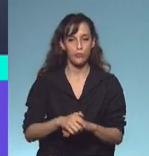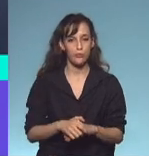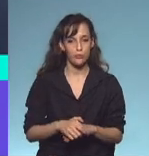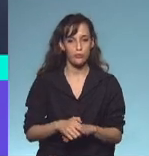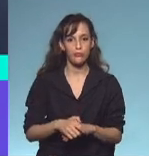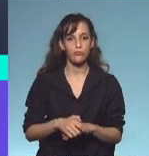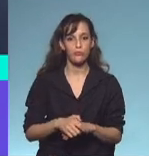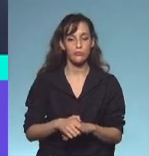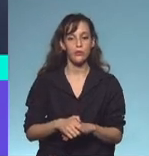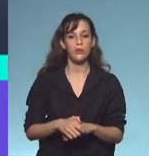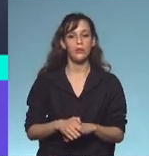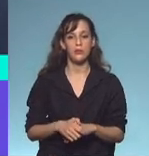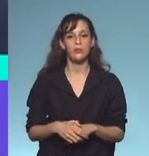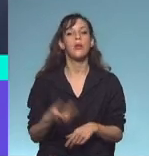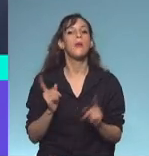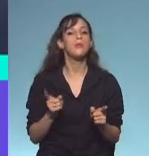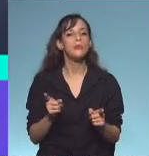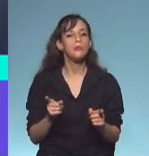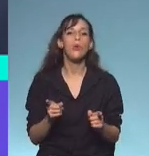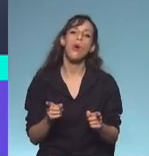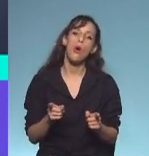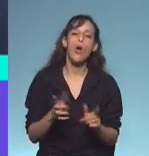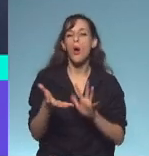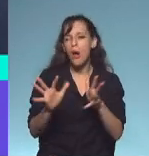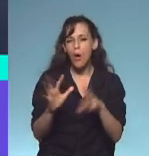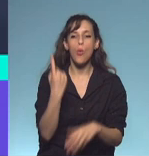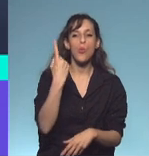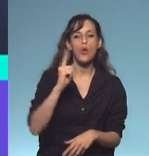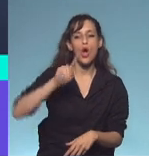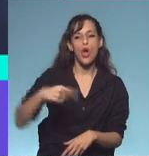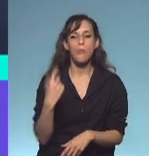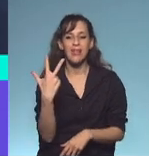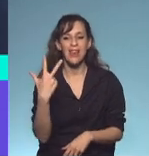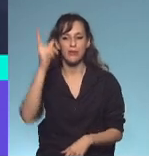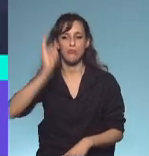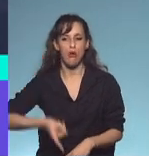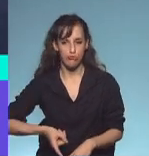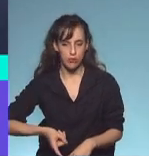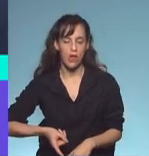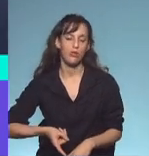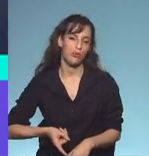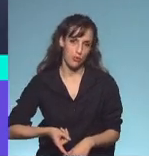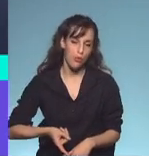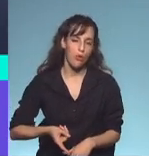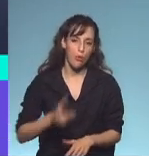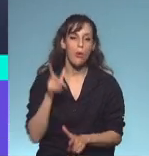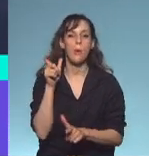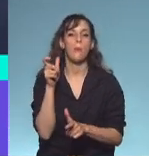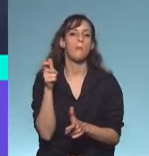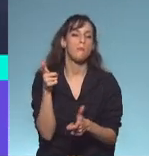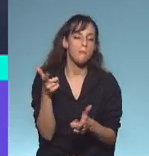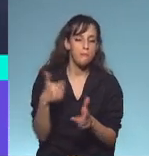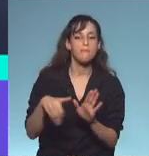Para darles una idea, es un poco alrededor del 1,3% de los contribuyentes de